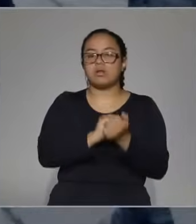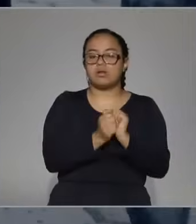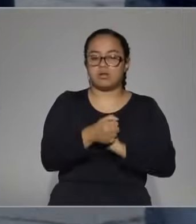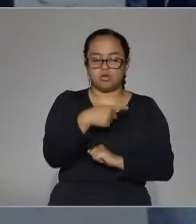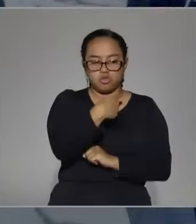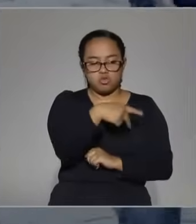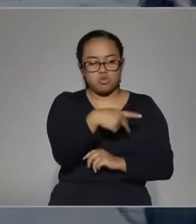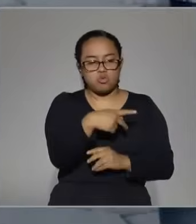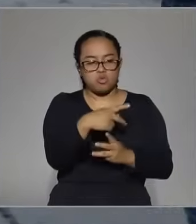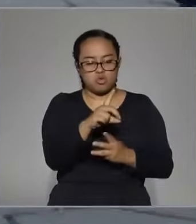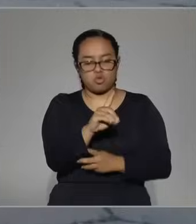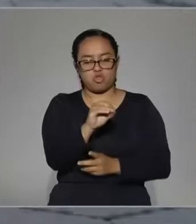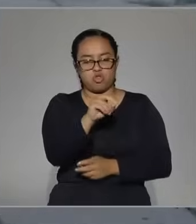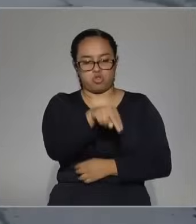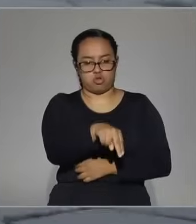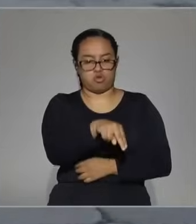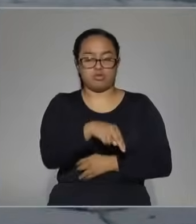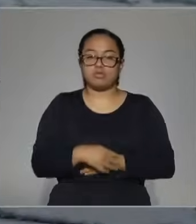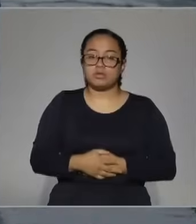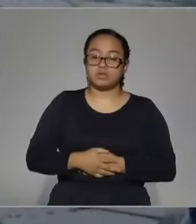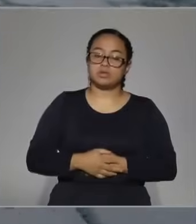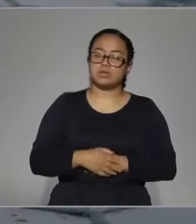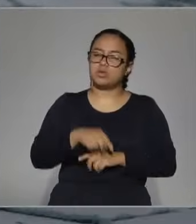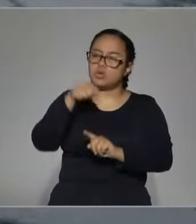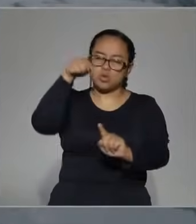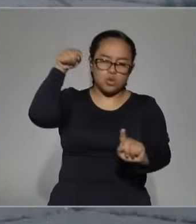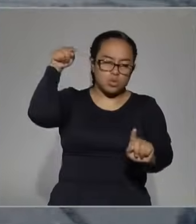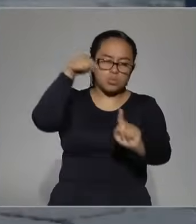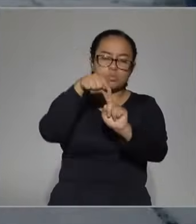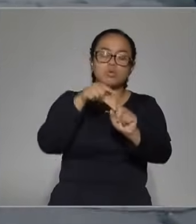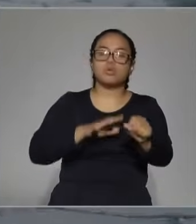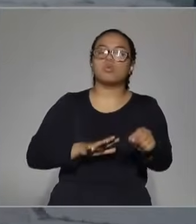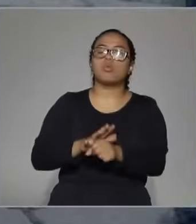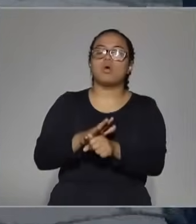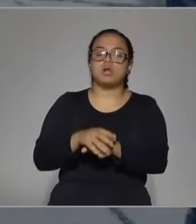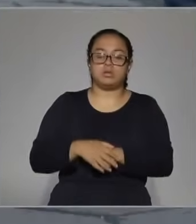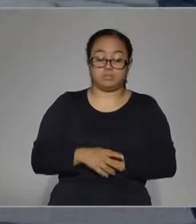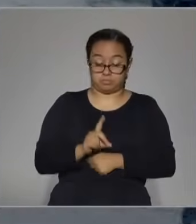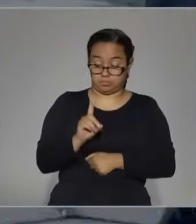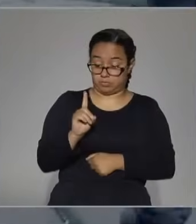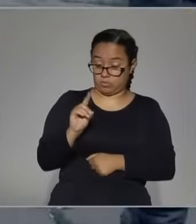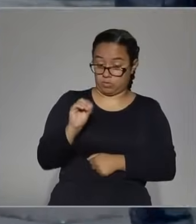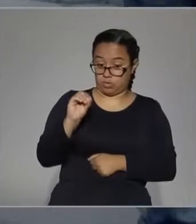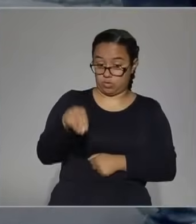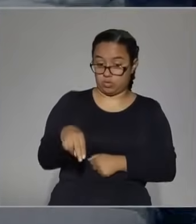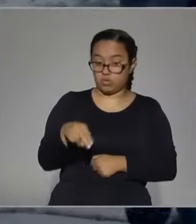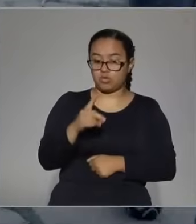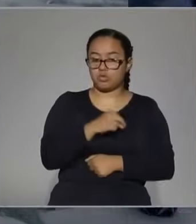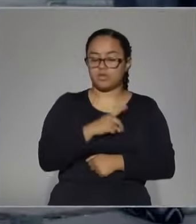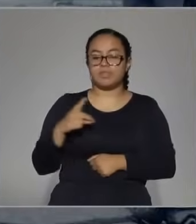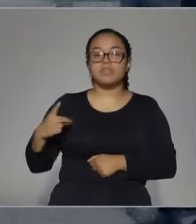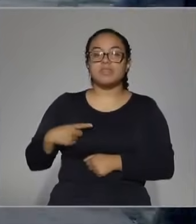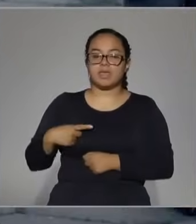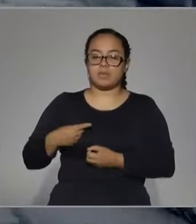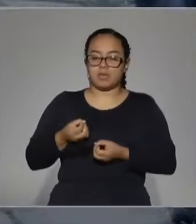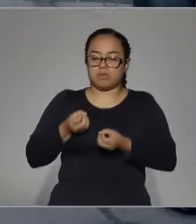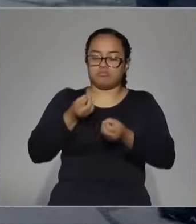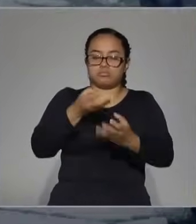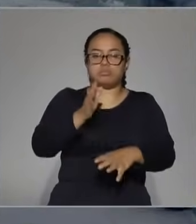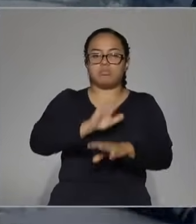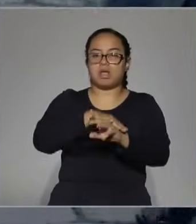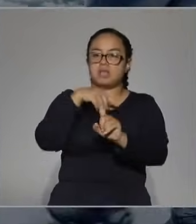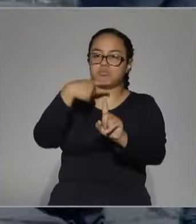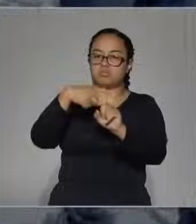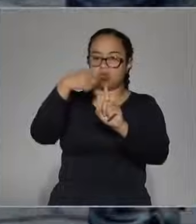nuestros dones. Y el objetivo es, como decíamos, que esos dones sean aportadores de algo positivo al